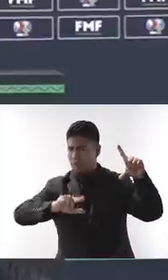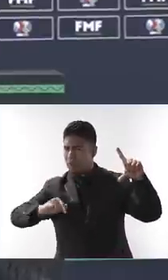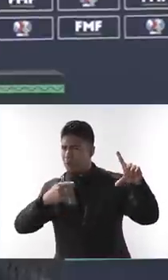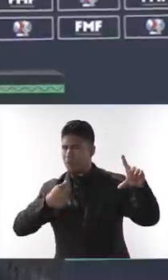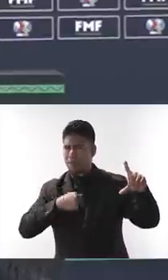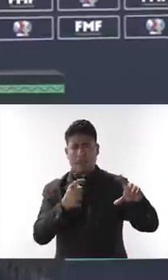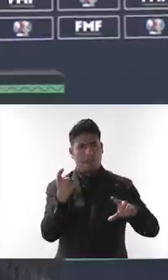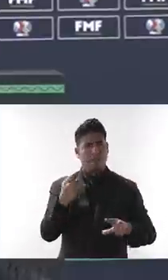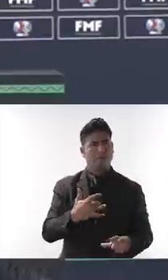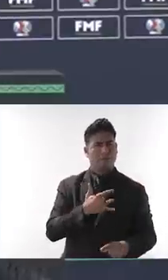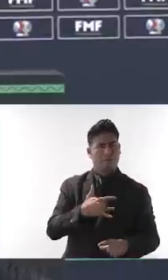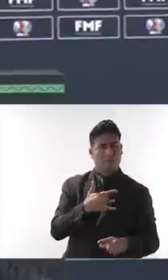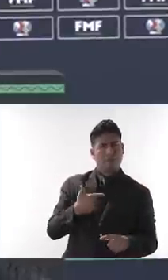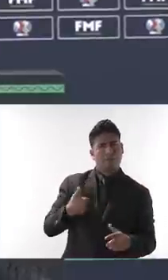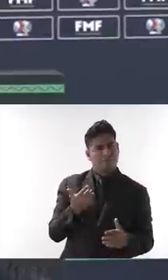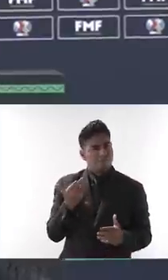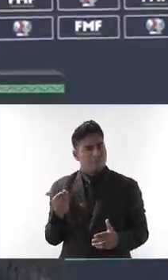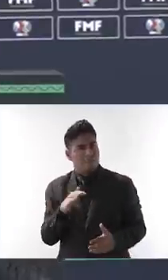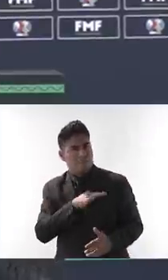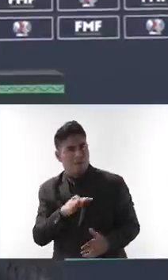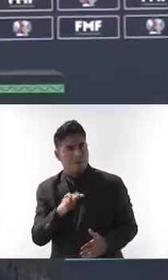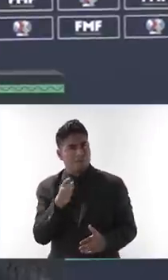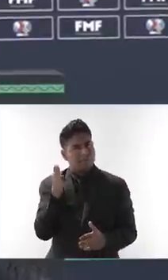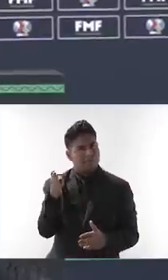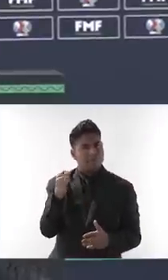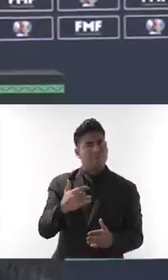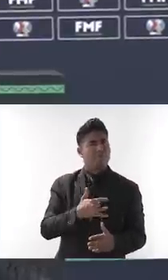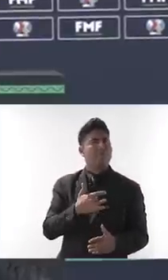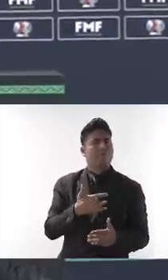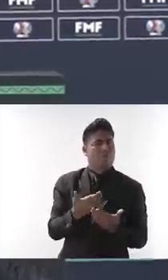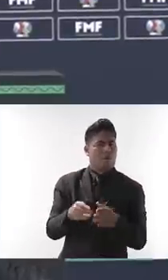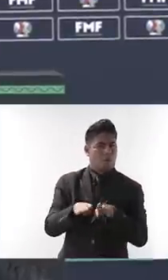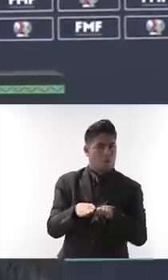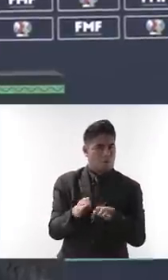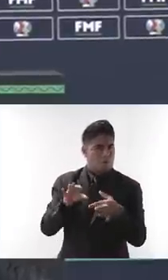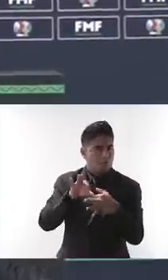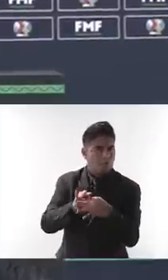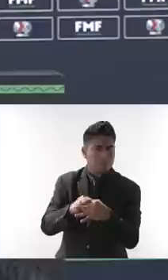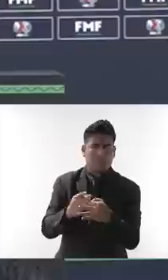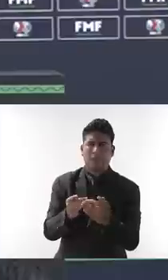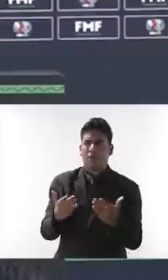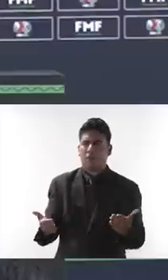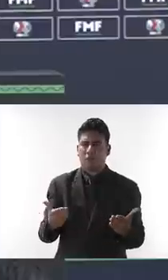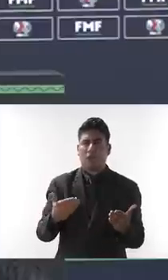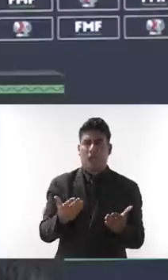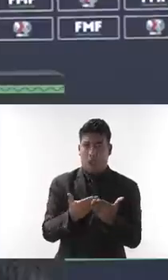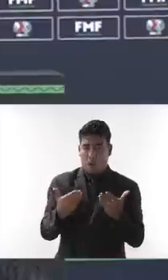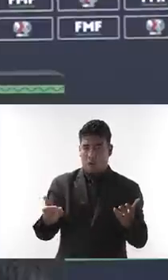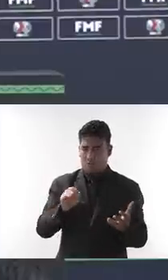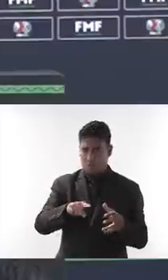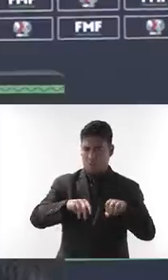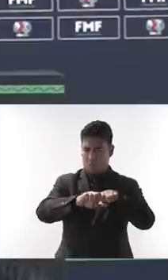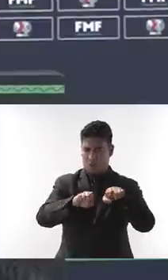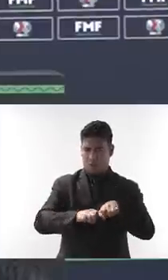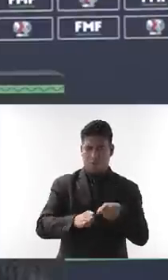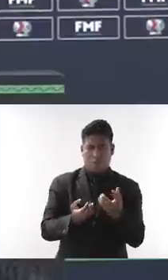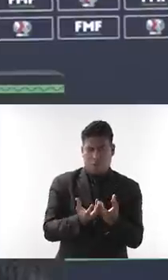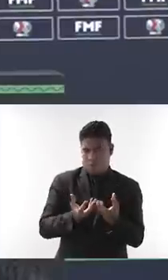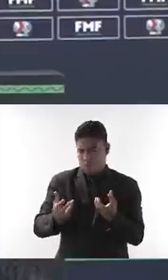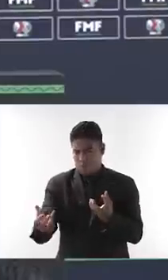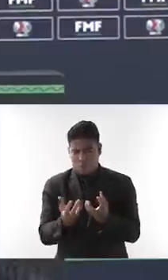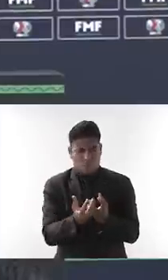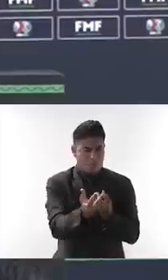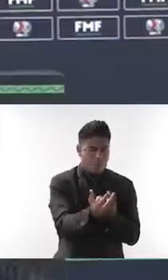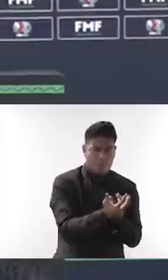confirmar, hasta hoy ningún equipo de la expansión reúne el cuaderno de cargos para ascender en este 2023.